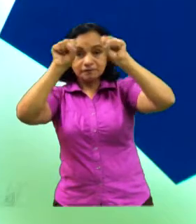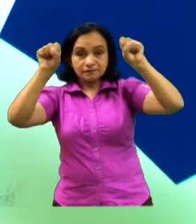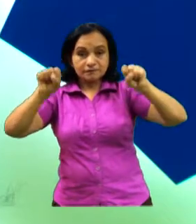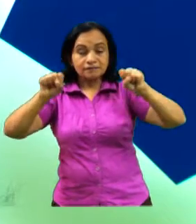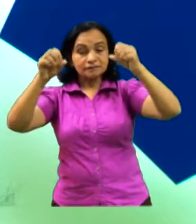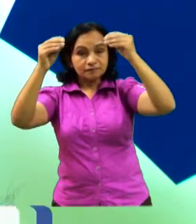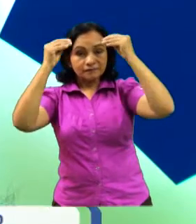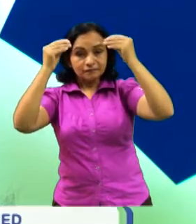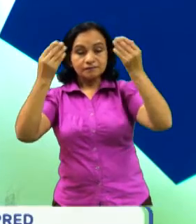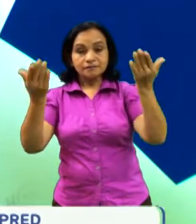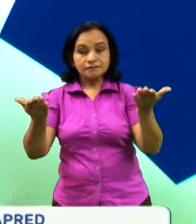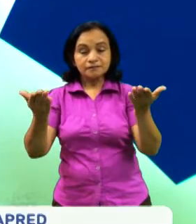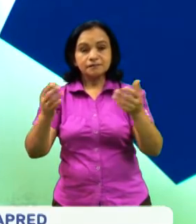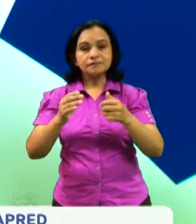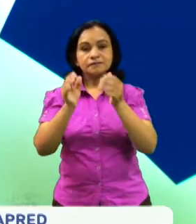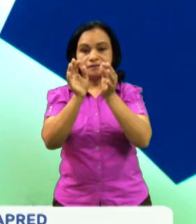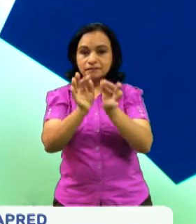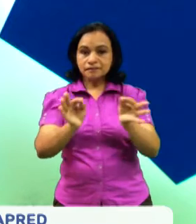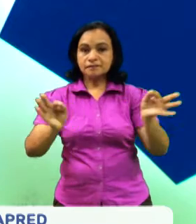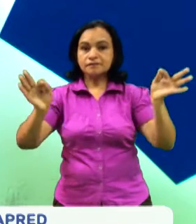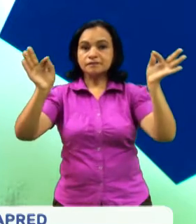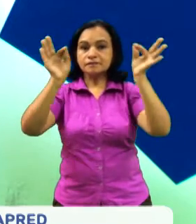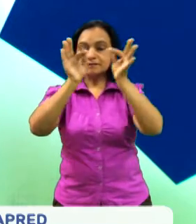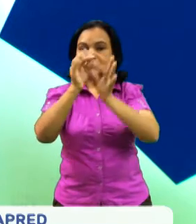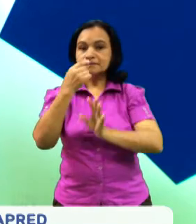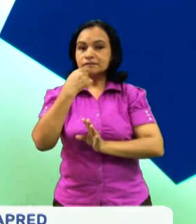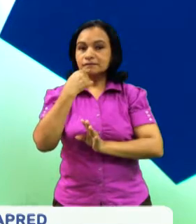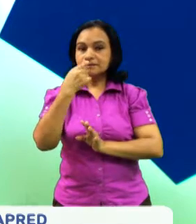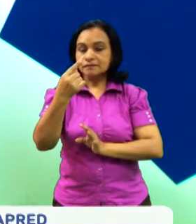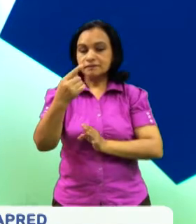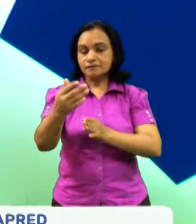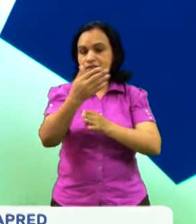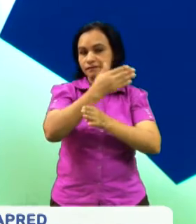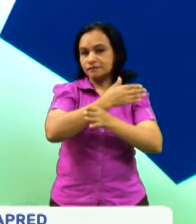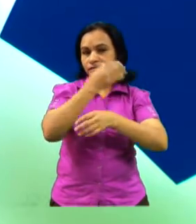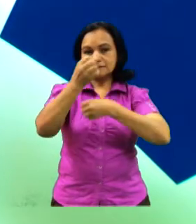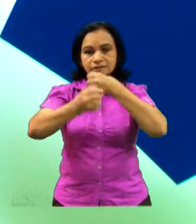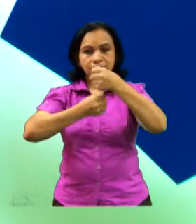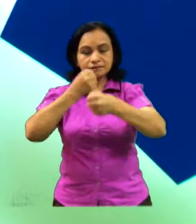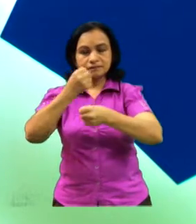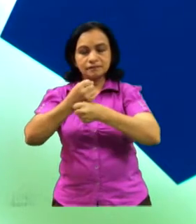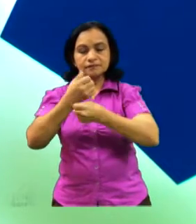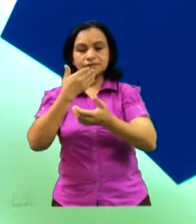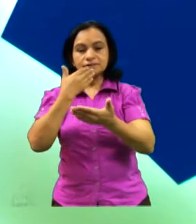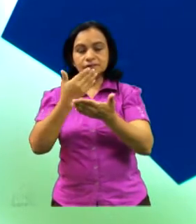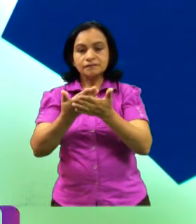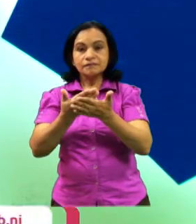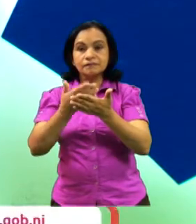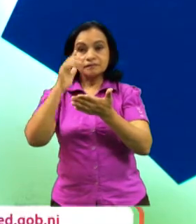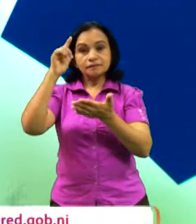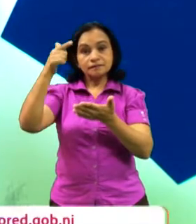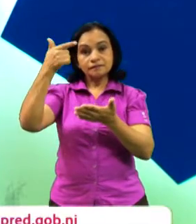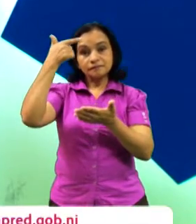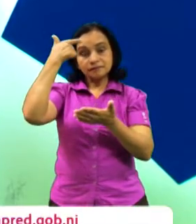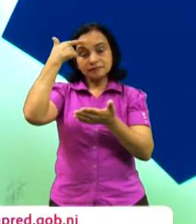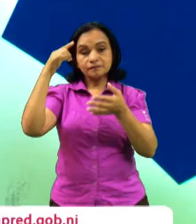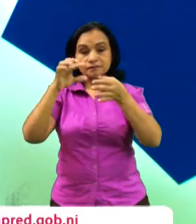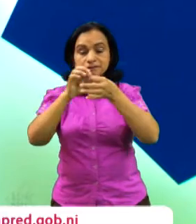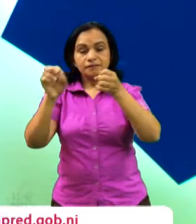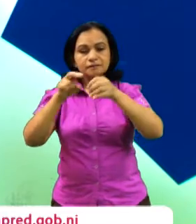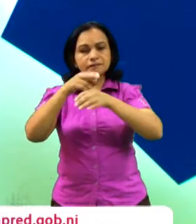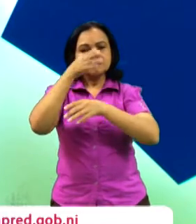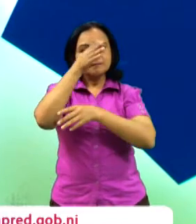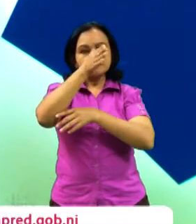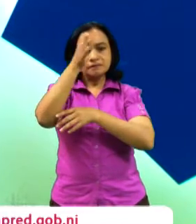capacitaciones, ¿verdad? Así es. Importante de mencionar de que hasta hace algunos años, ¿verdad? Gracias a la gestión de nuestro Gobierno de Reconciliación y Unidad